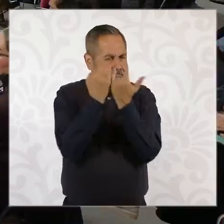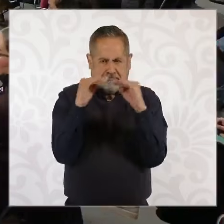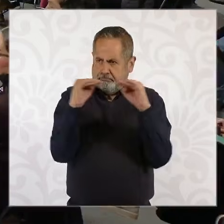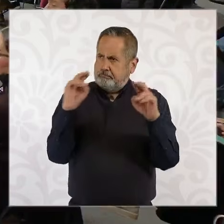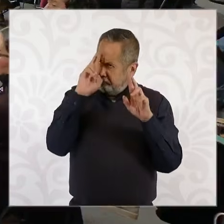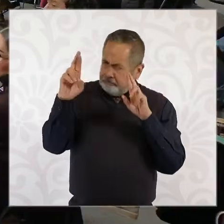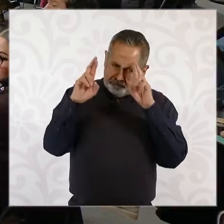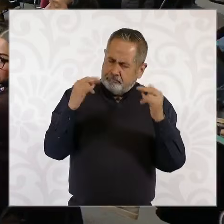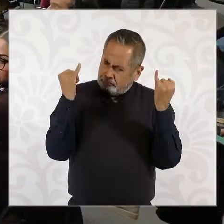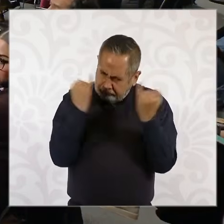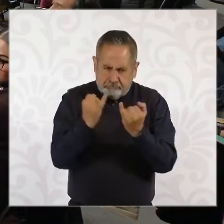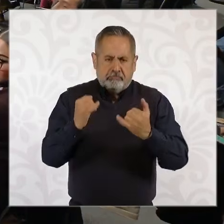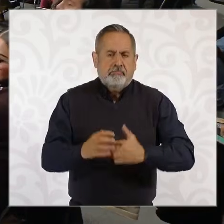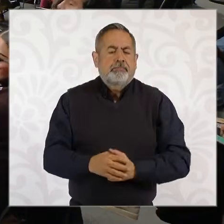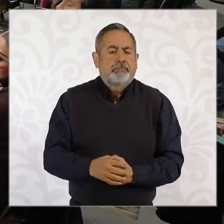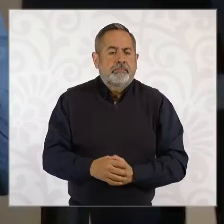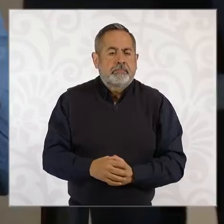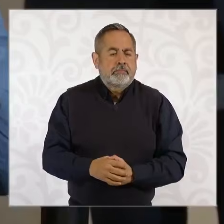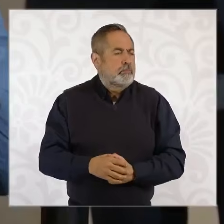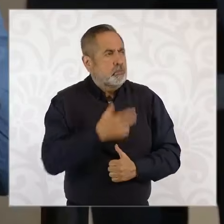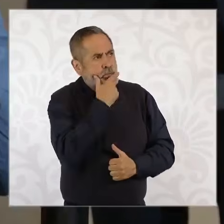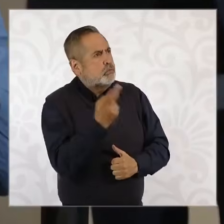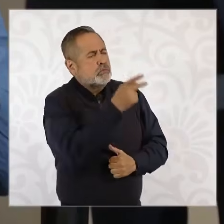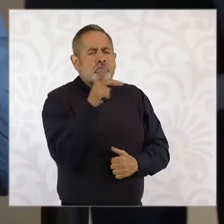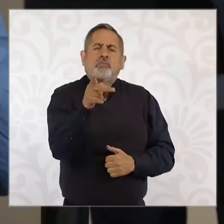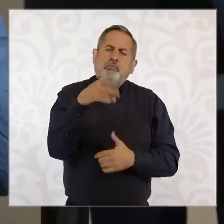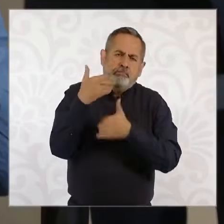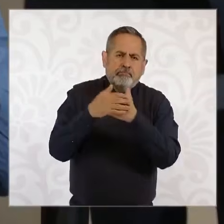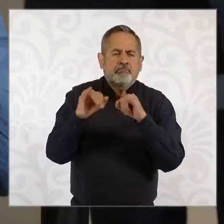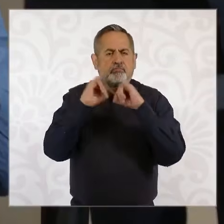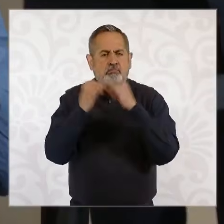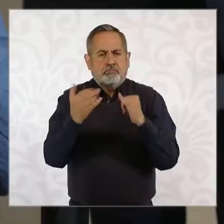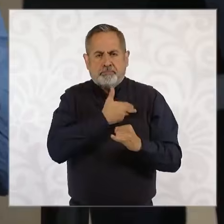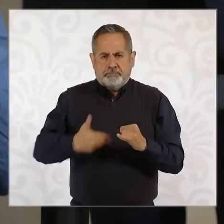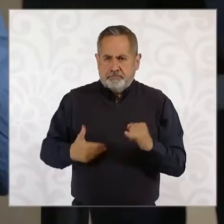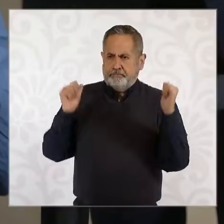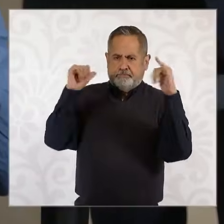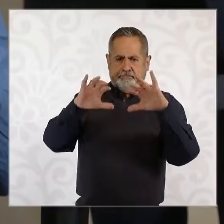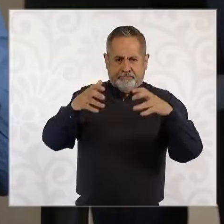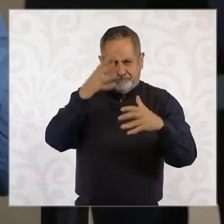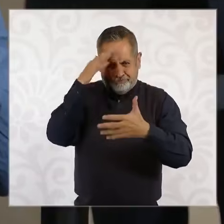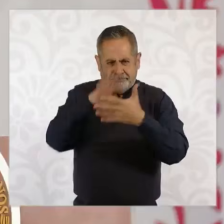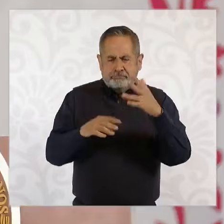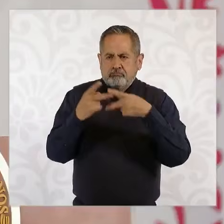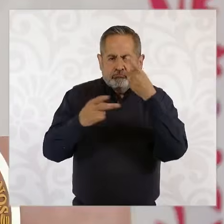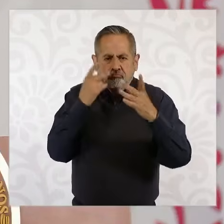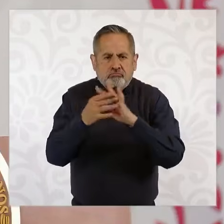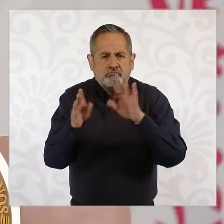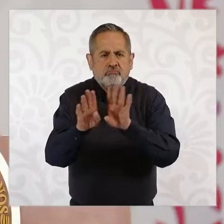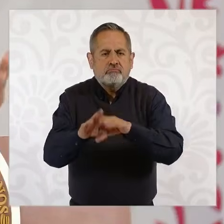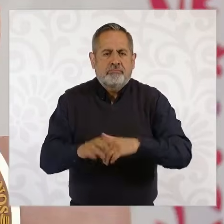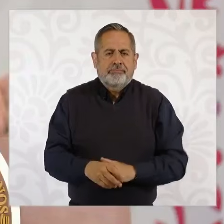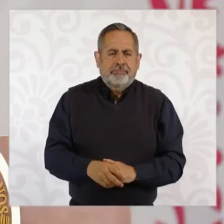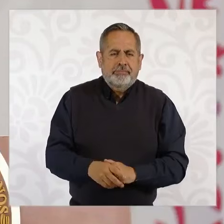Presidenta, y ya en cuanto a la cumbre de gobiernos progresistas, ¿cuál es el mensaje que llevará usted? Otra visión más que